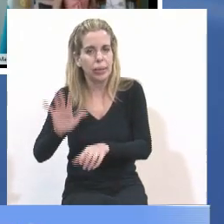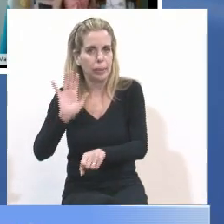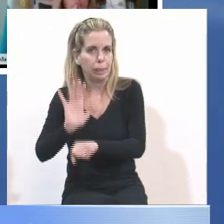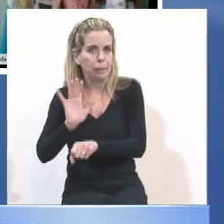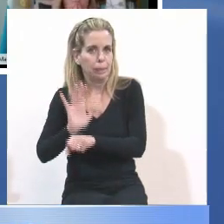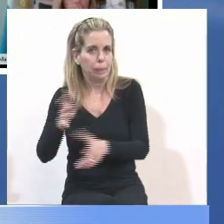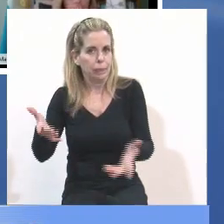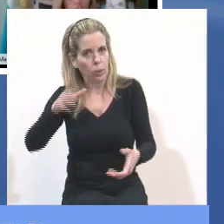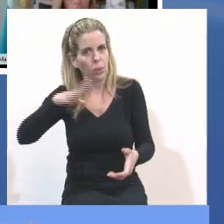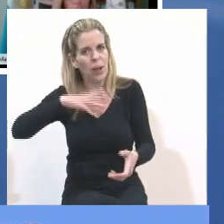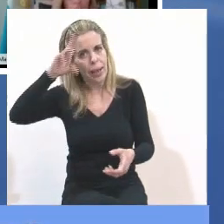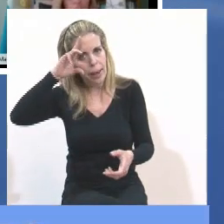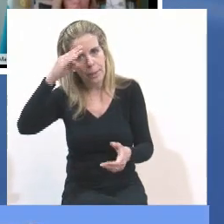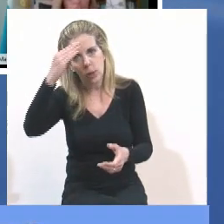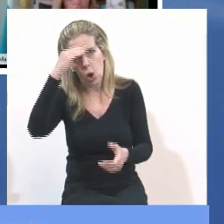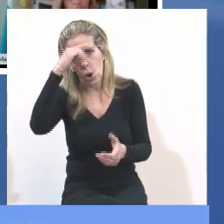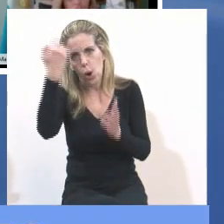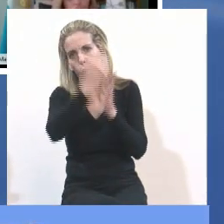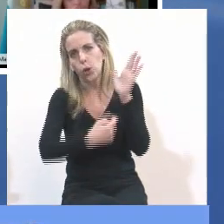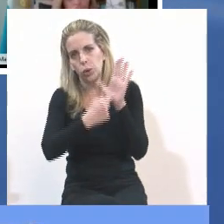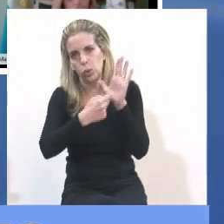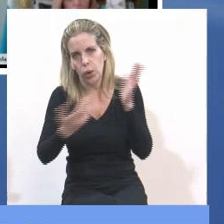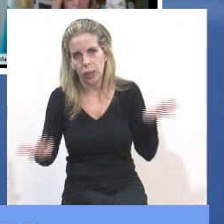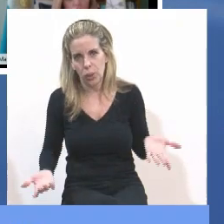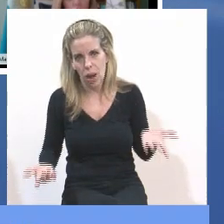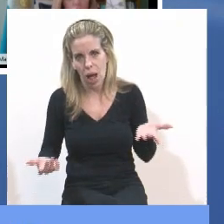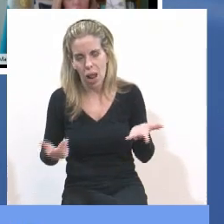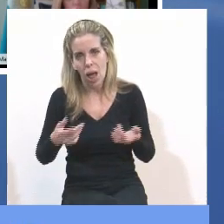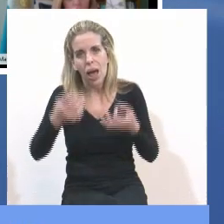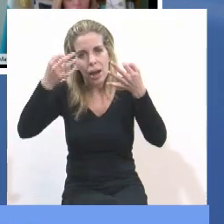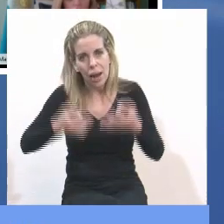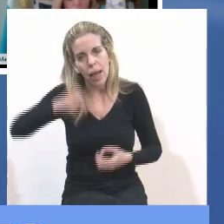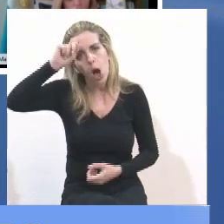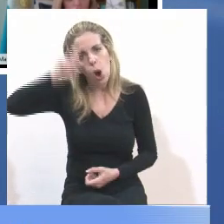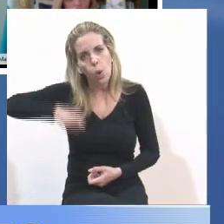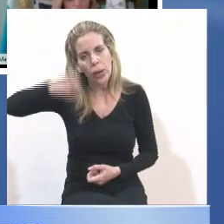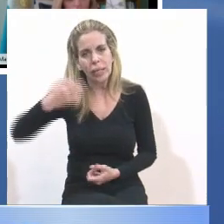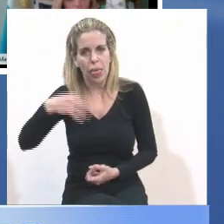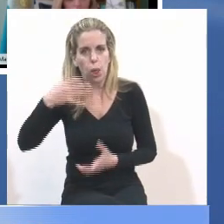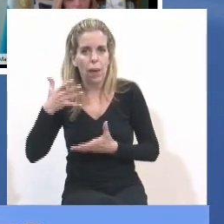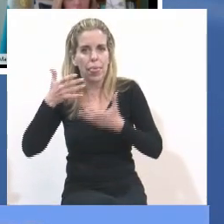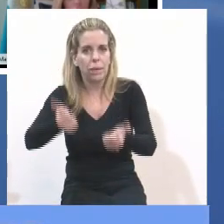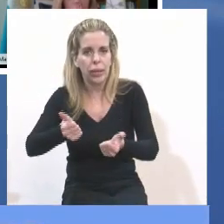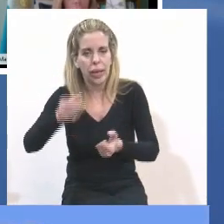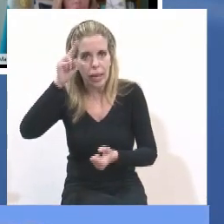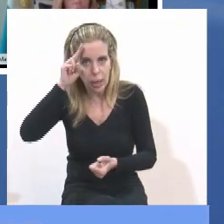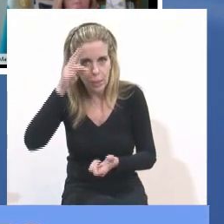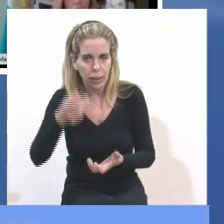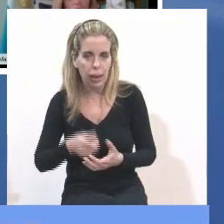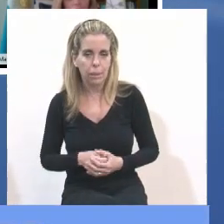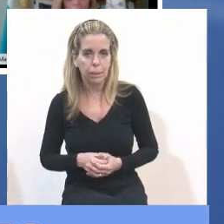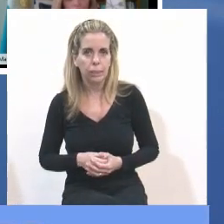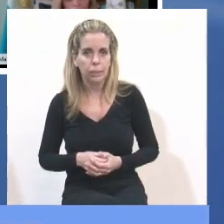ofensa a la Constitución Nacional que deberían defender y respetar a rajatablas.